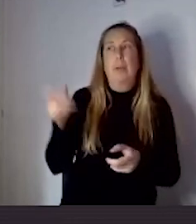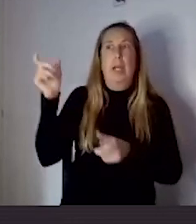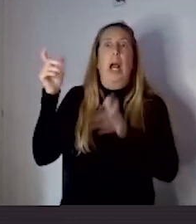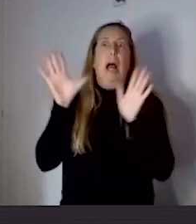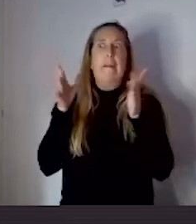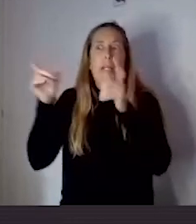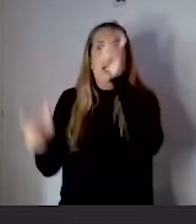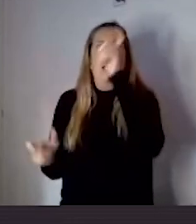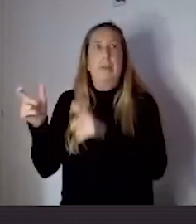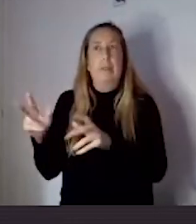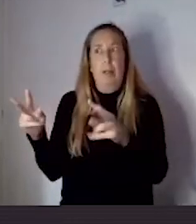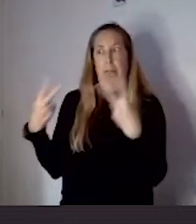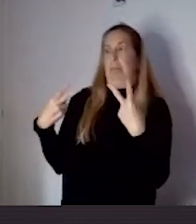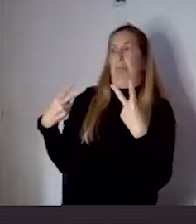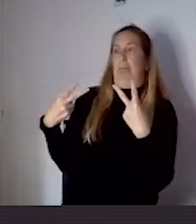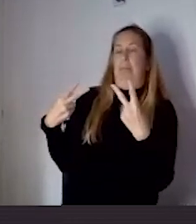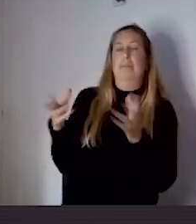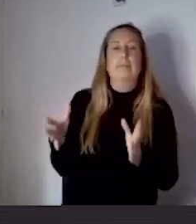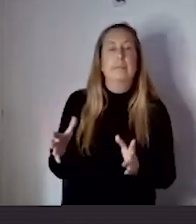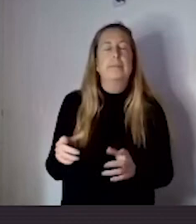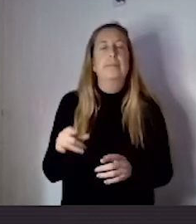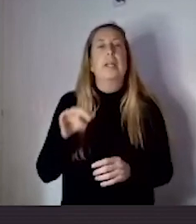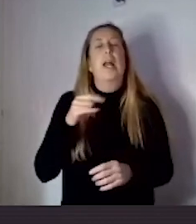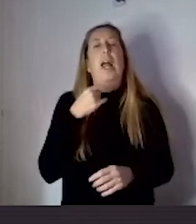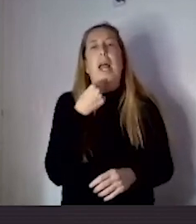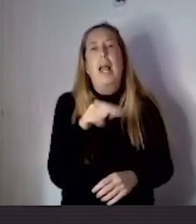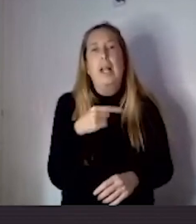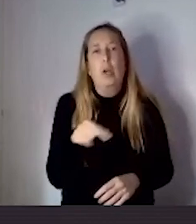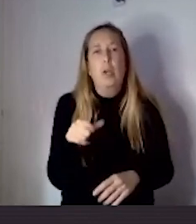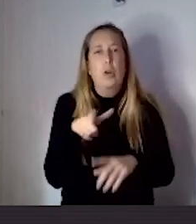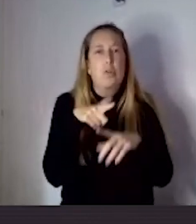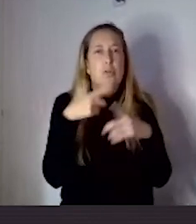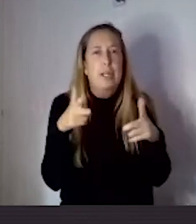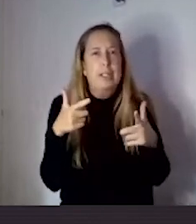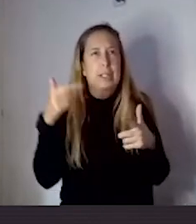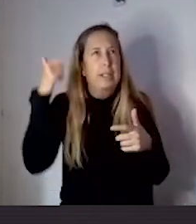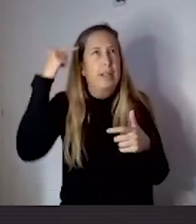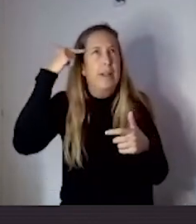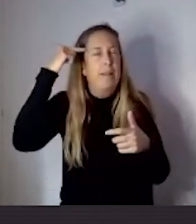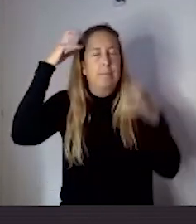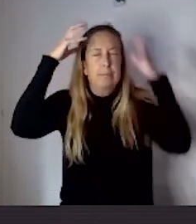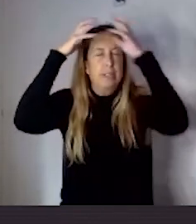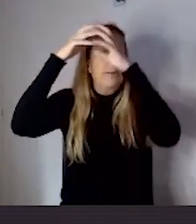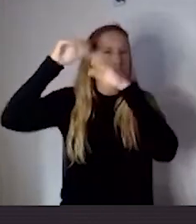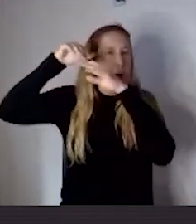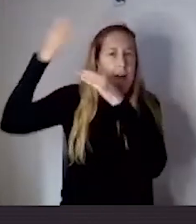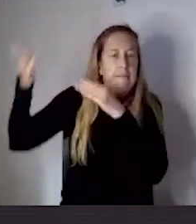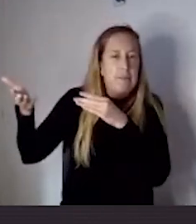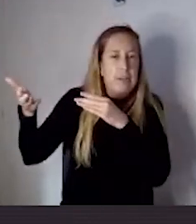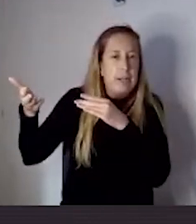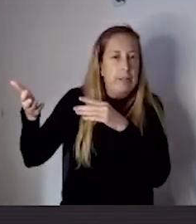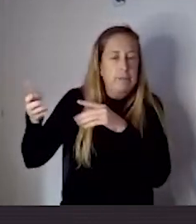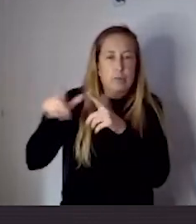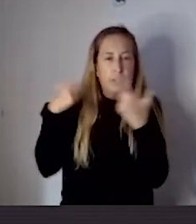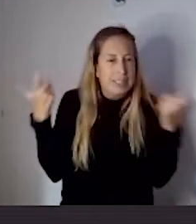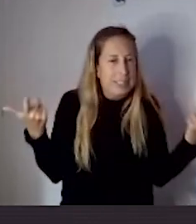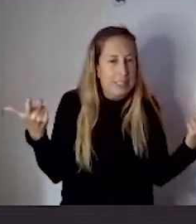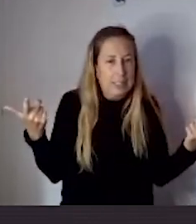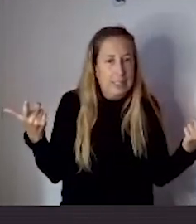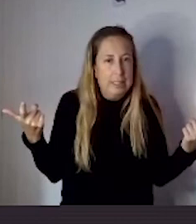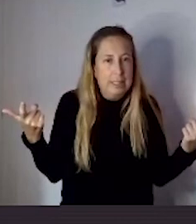verdad el color no existe fuera de nuestro cerebro es una computación del cerebro de